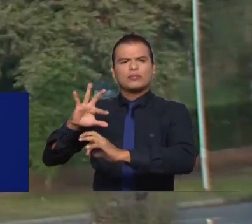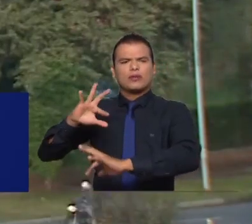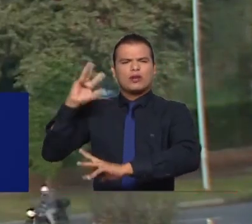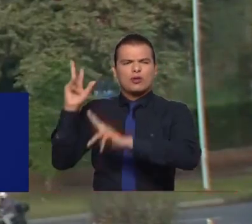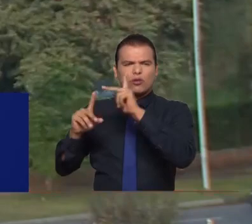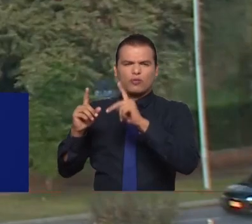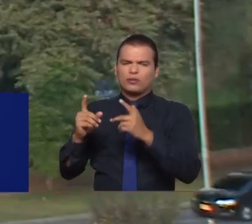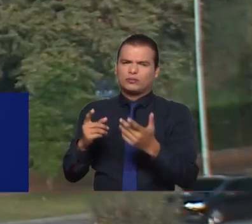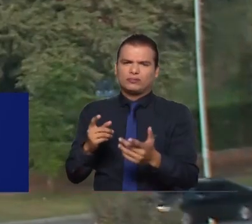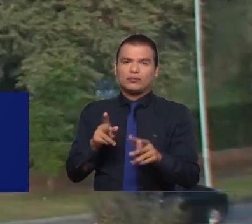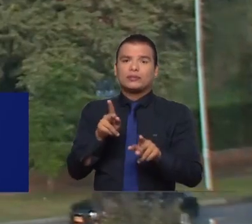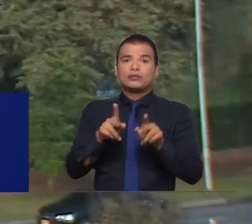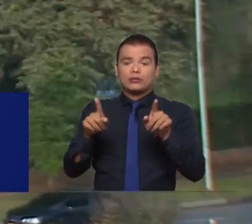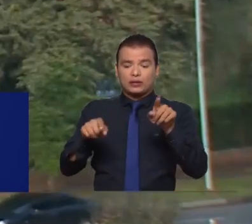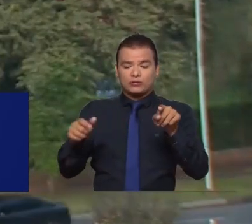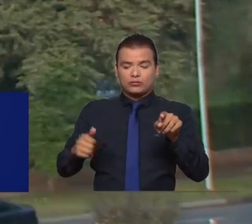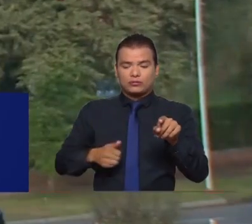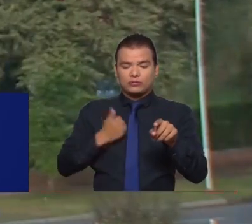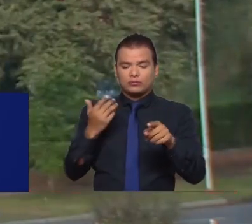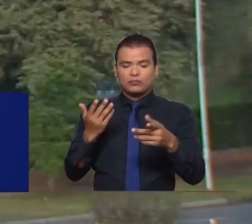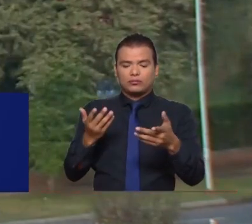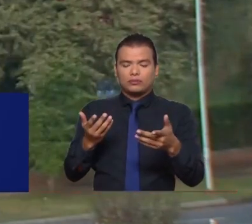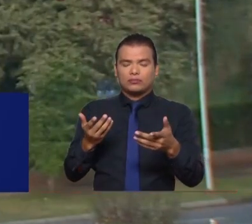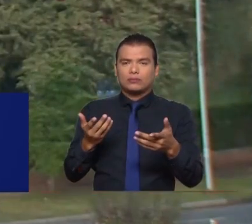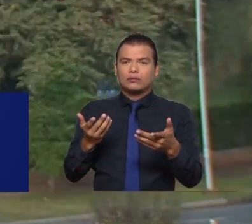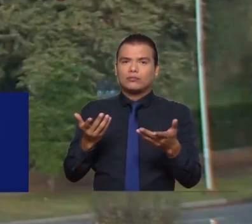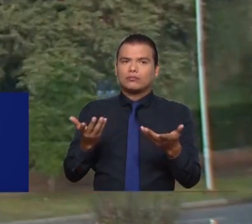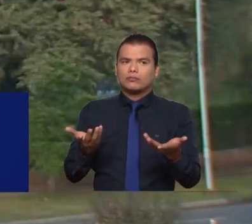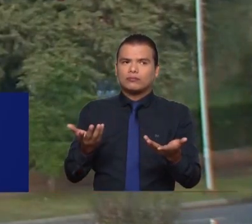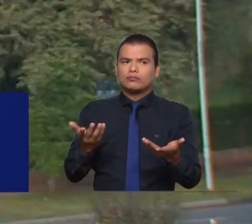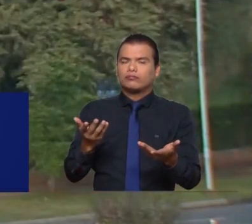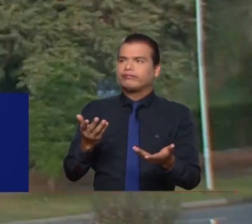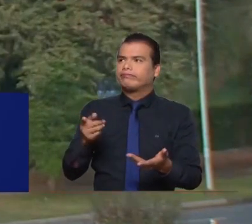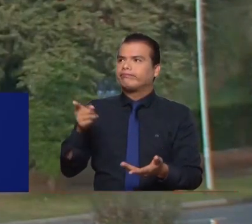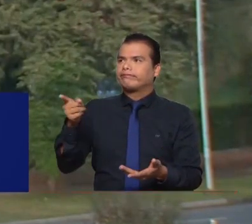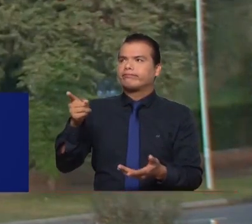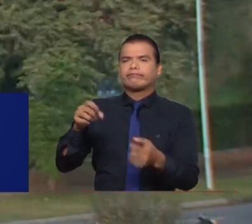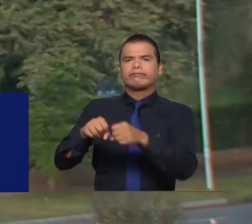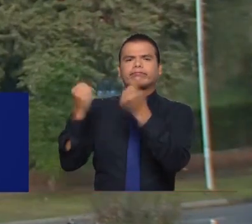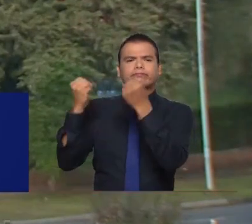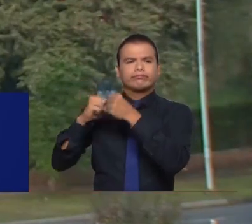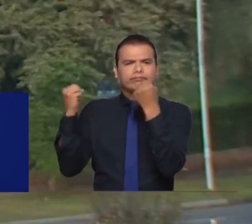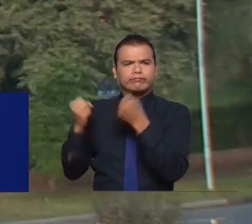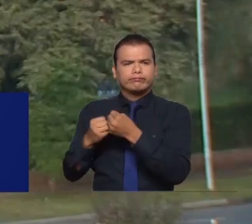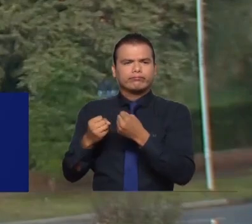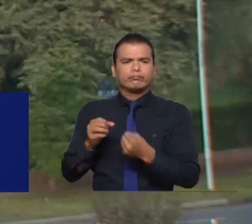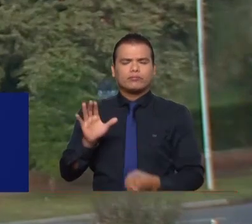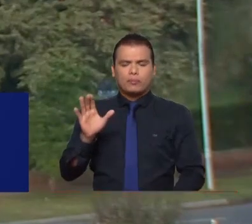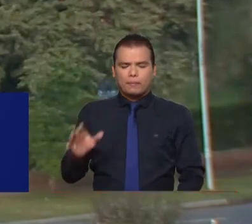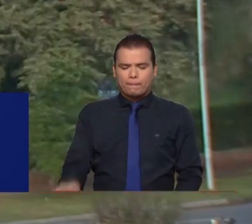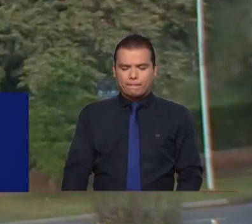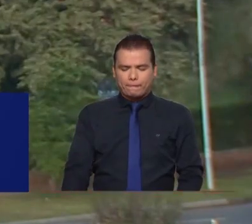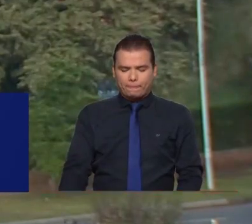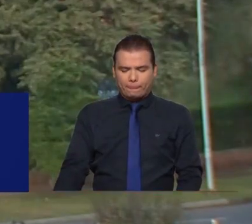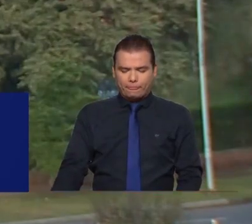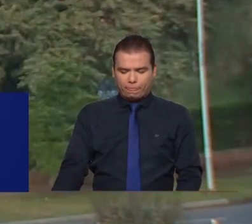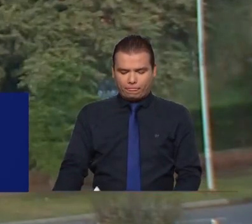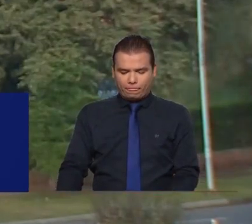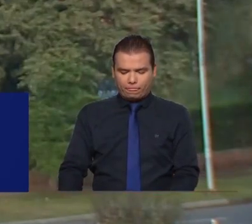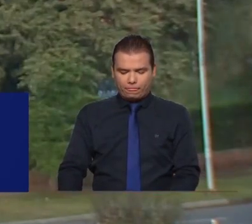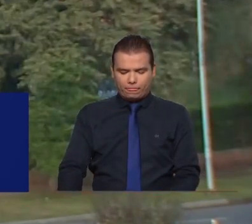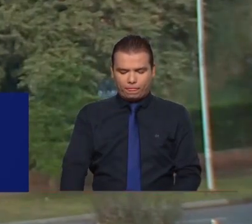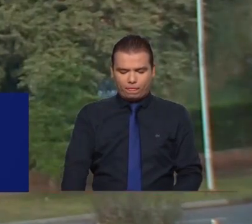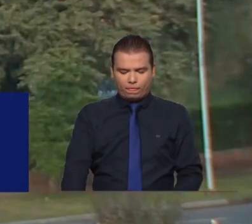Los vidrios están siendo destruidos, vandalizados estos inmuebles, y también la información comercial y